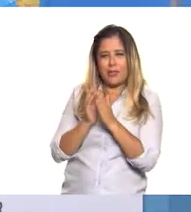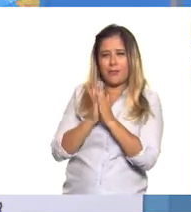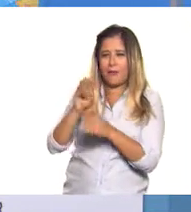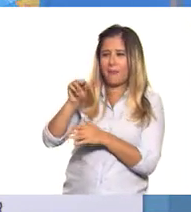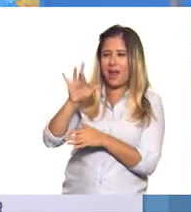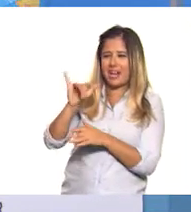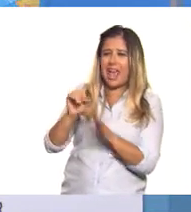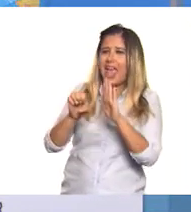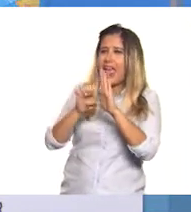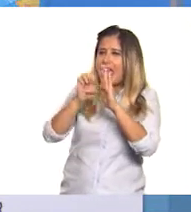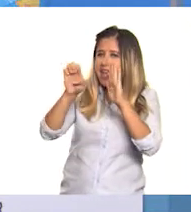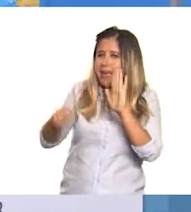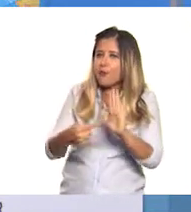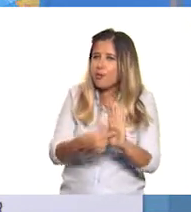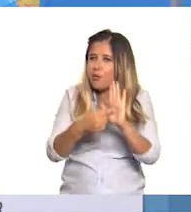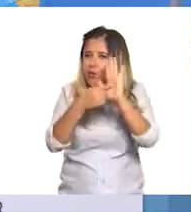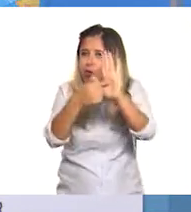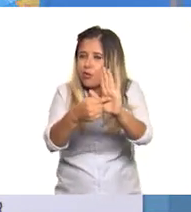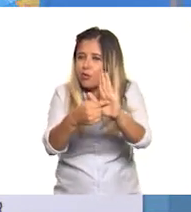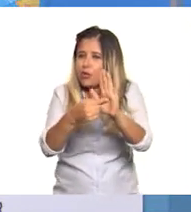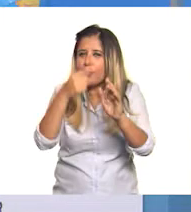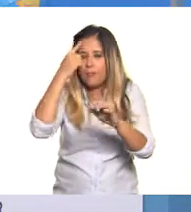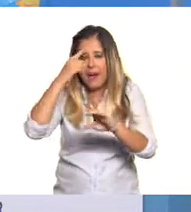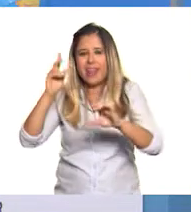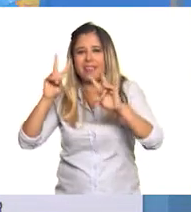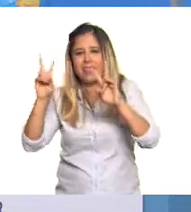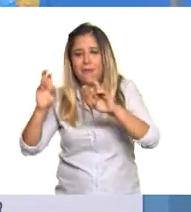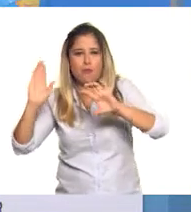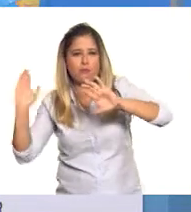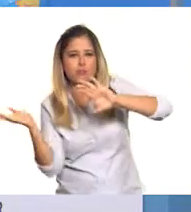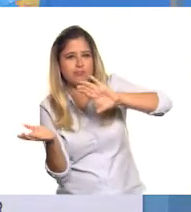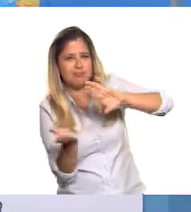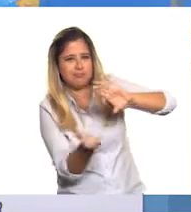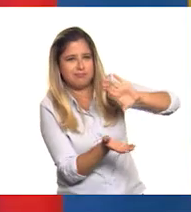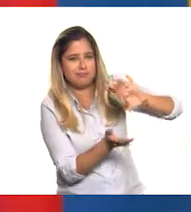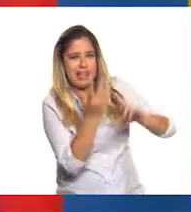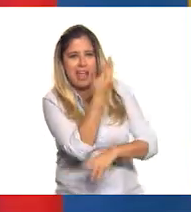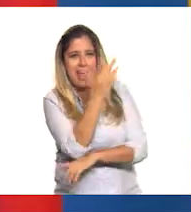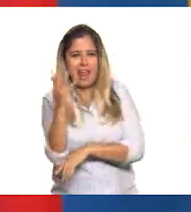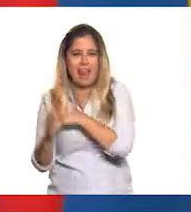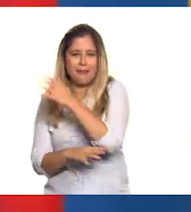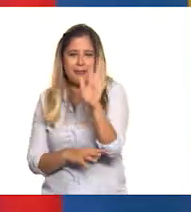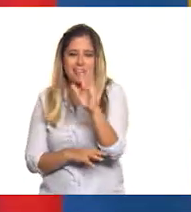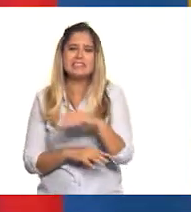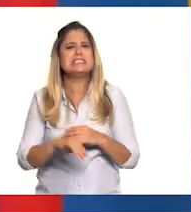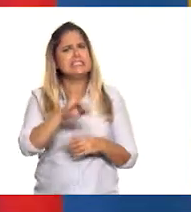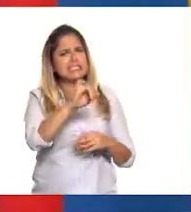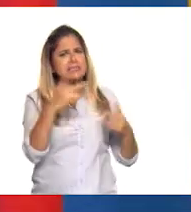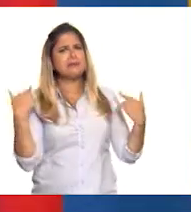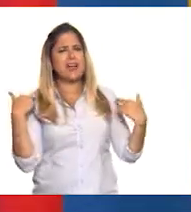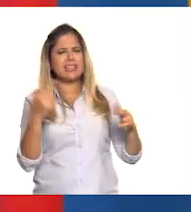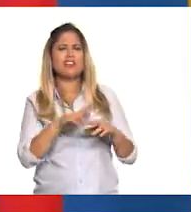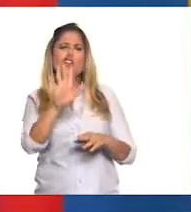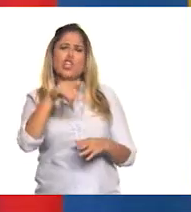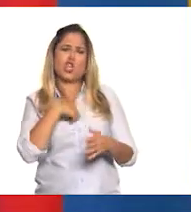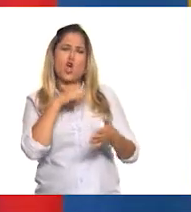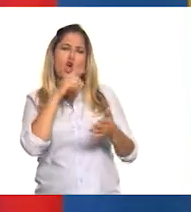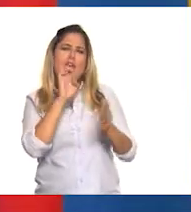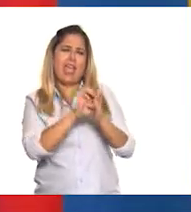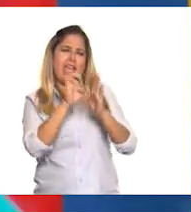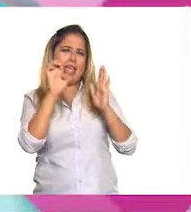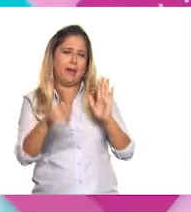un ejemplo sobre la deforestación? En casa, ya saben qué hacer. Claro que sí, maestro Francisco. Yo escribiría algo así